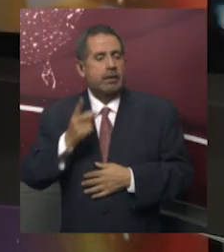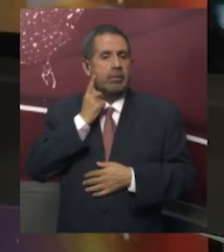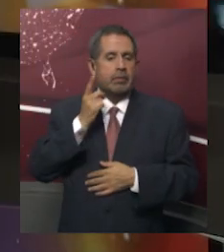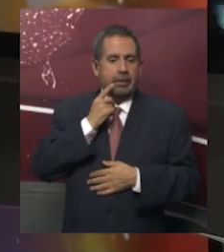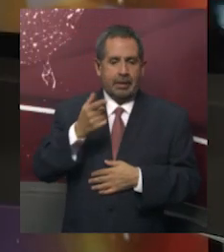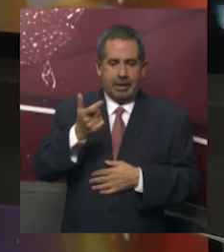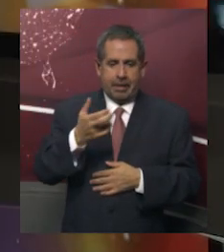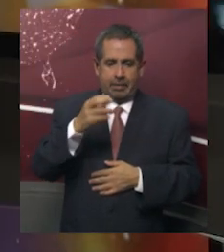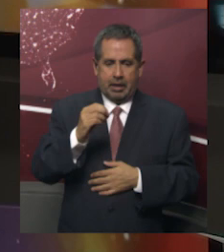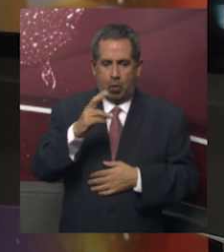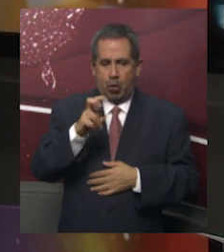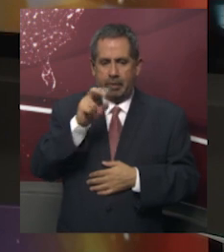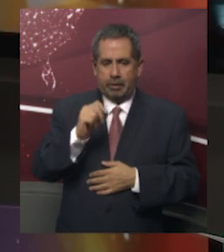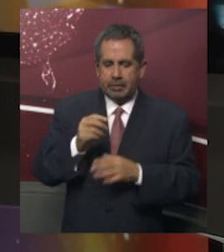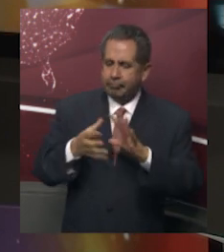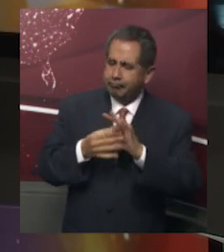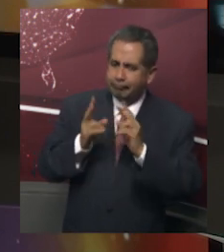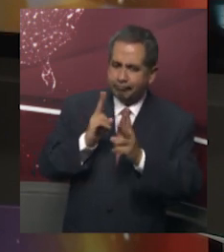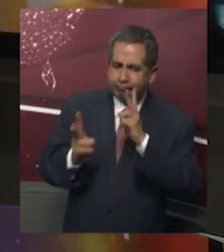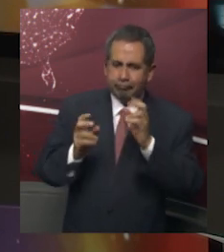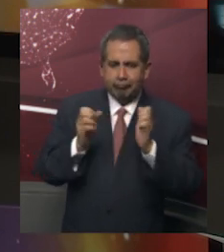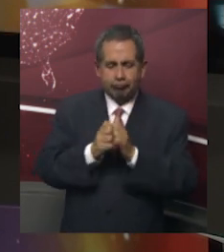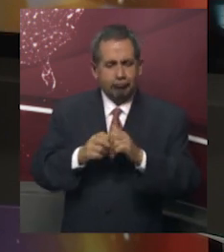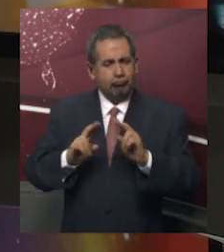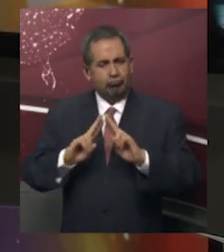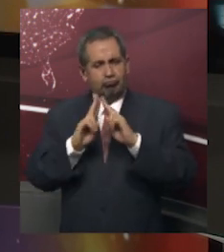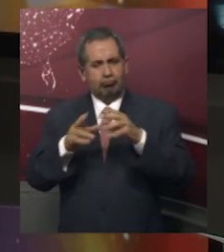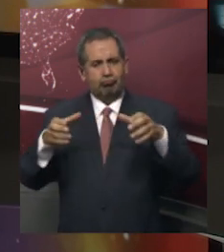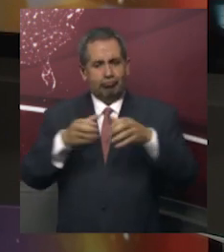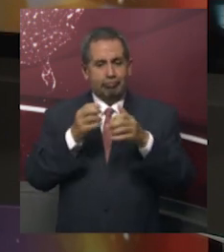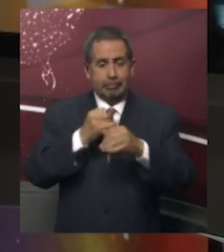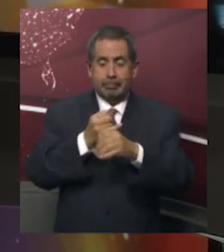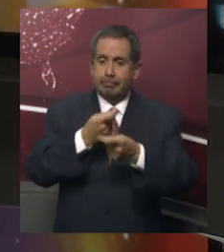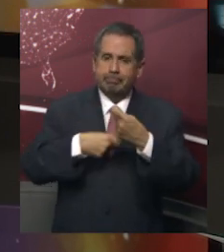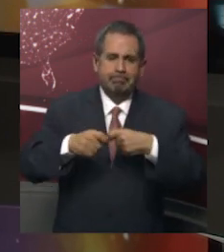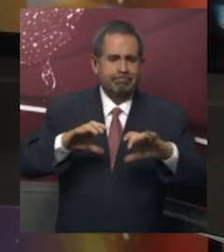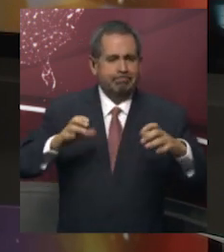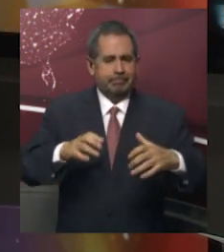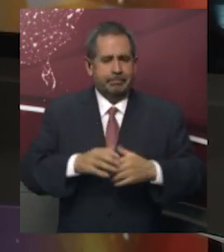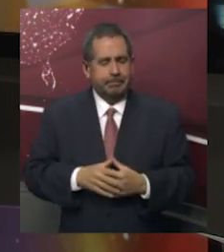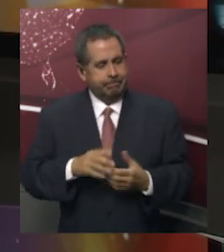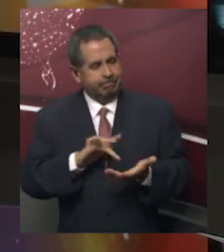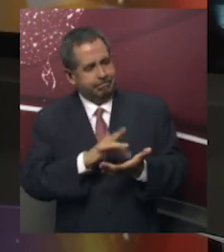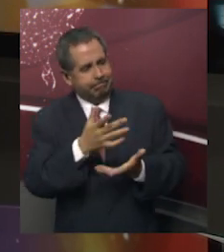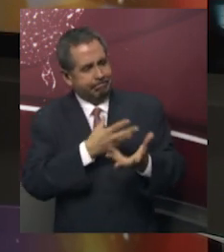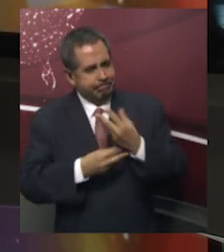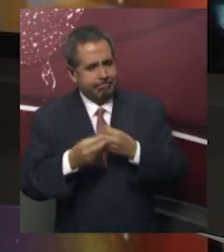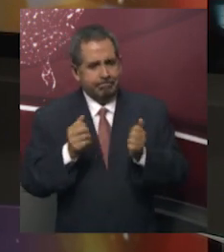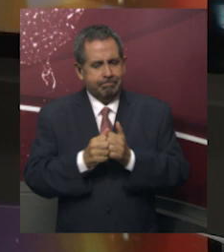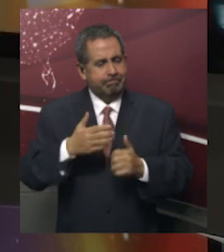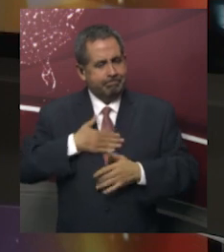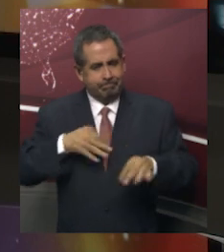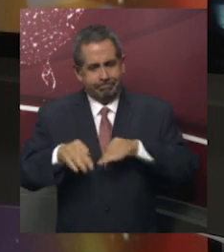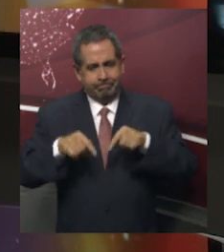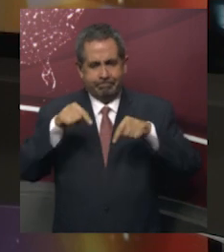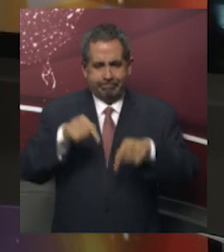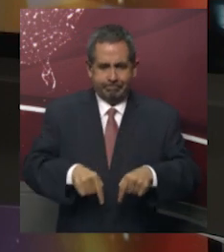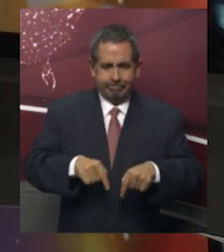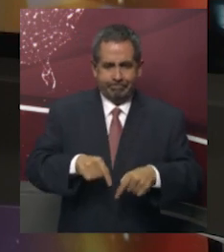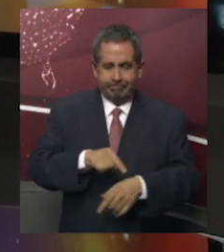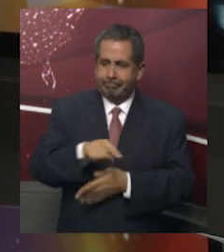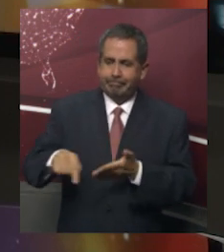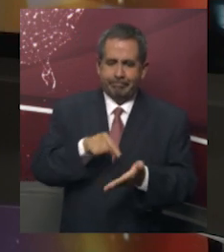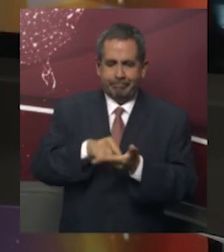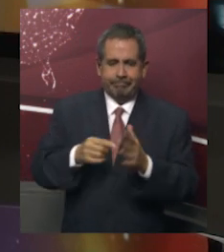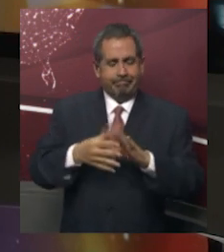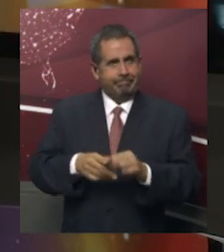nos regale unos minutos para platicar precisamente de la Unión Interparlamentaria. Diputada, al revés, muchas gracias. Siempre es un placer poder hablar de mi trabajo aquí, literalmente